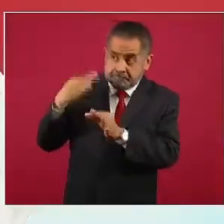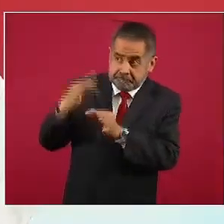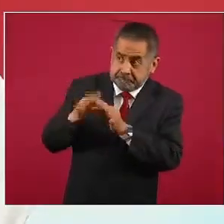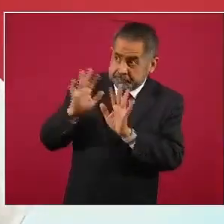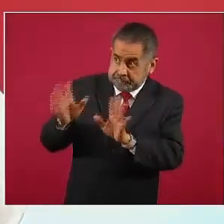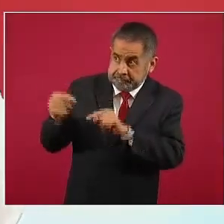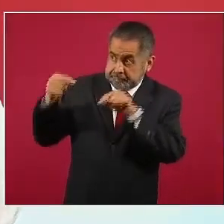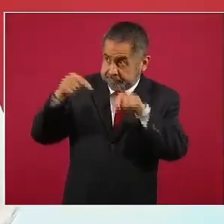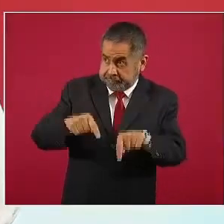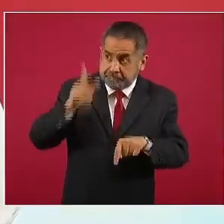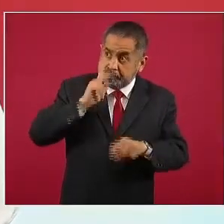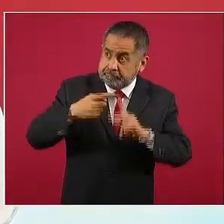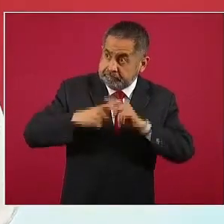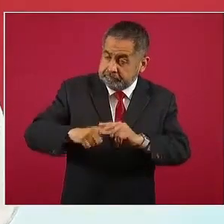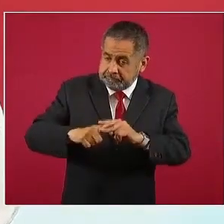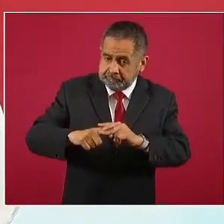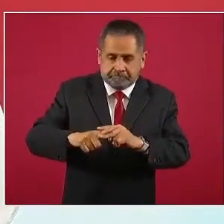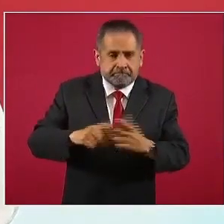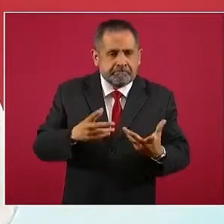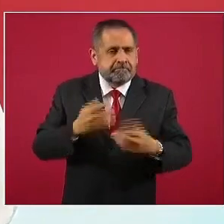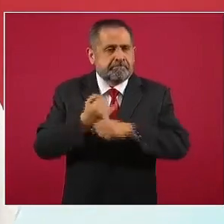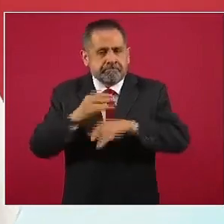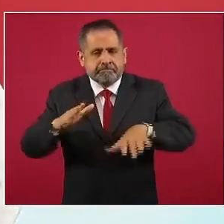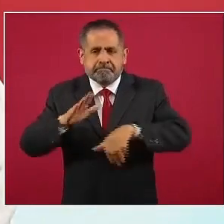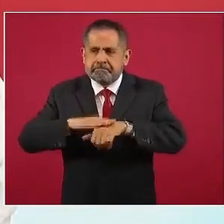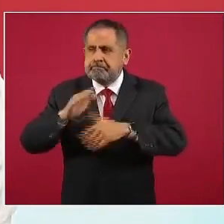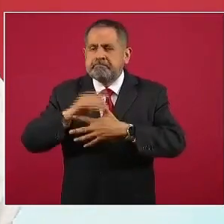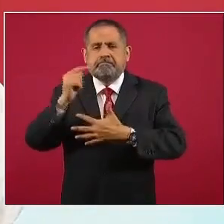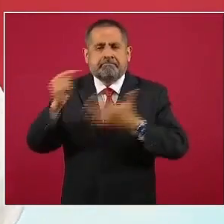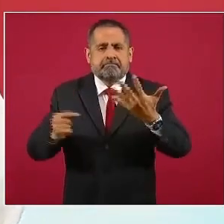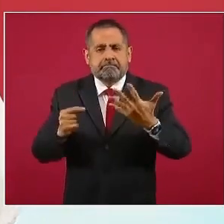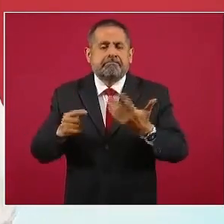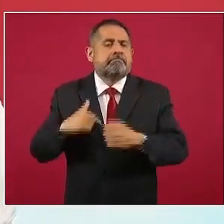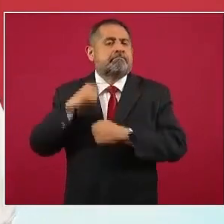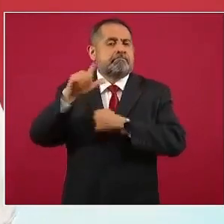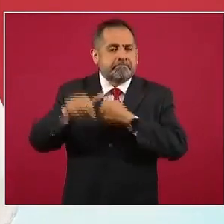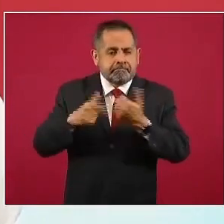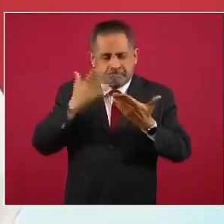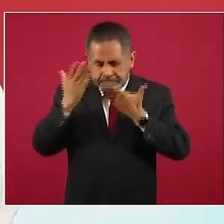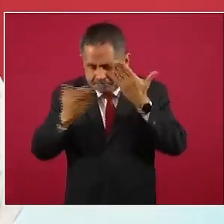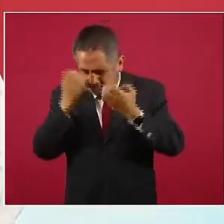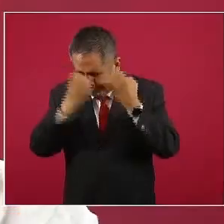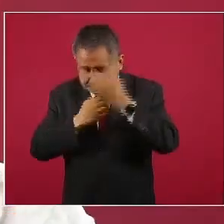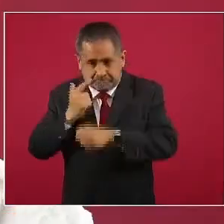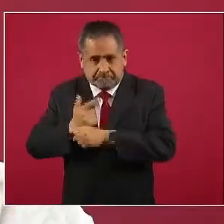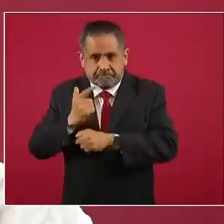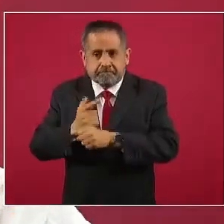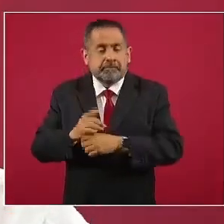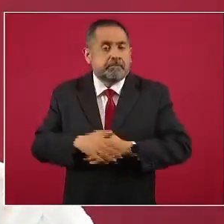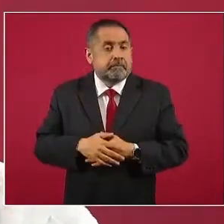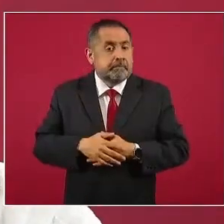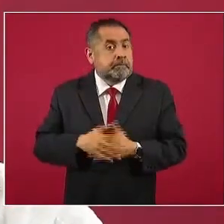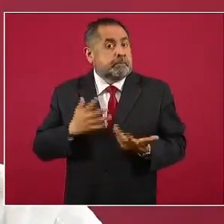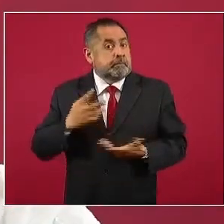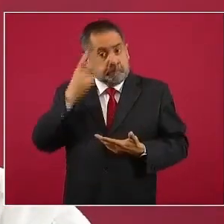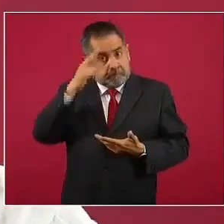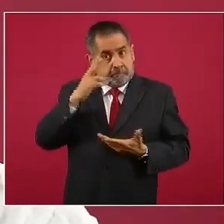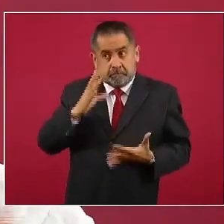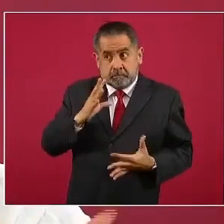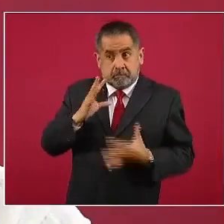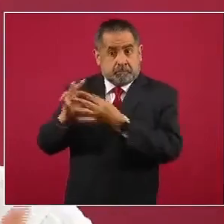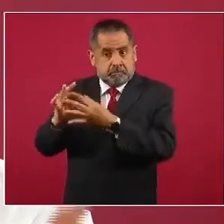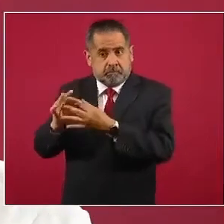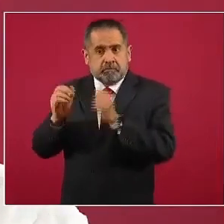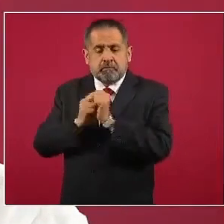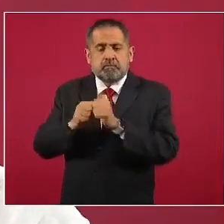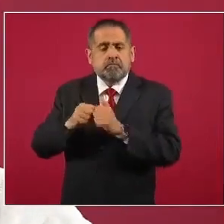de incorporación de información y se procederá al análisis. Por el hecho de participar en el ensayo clínico,